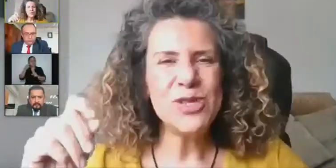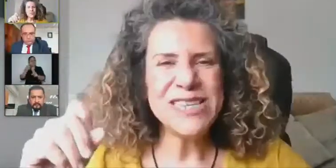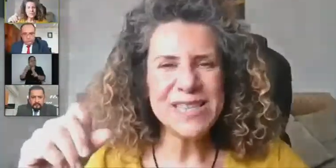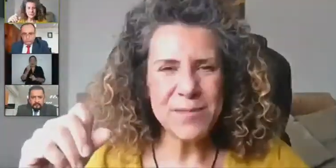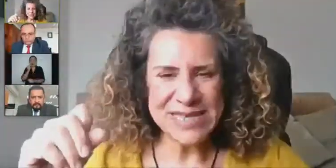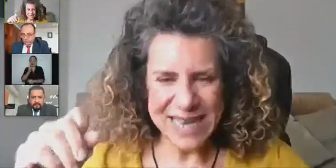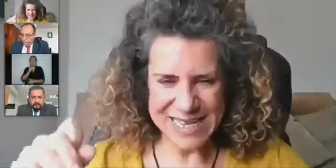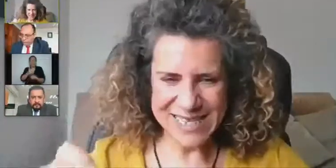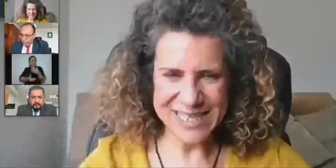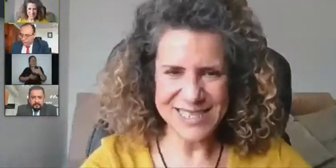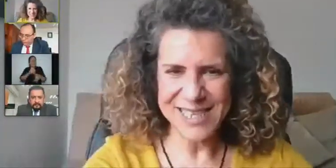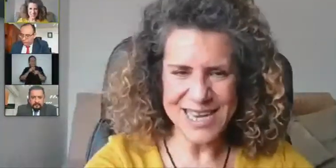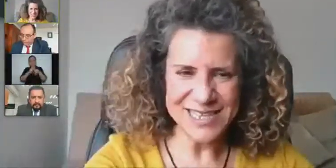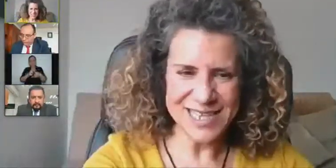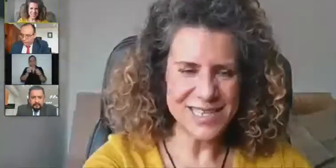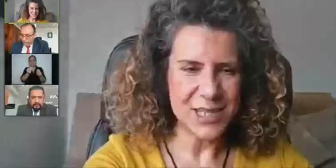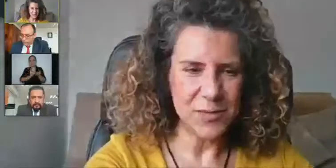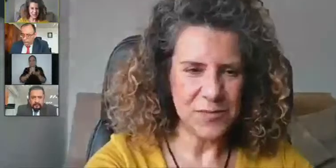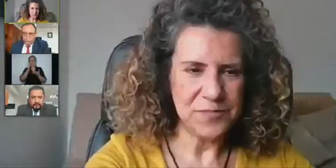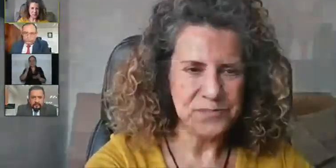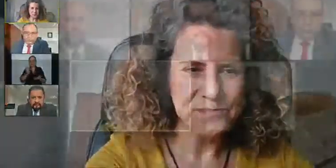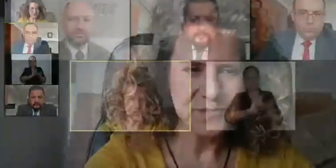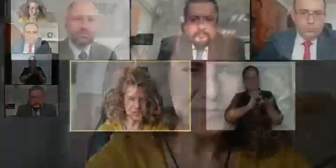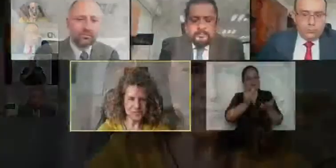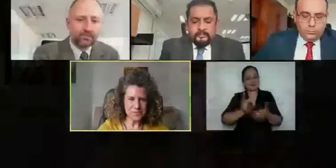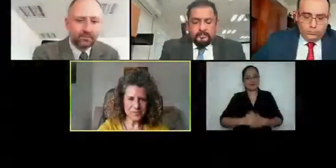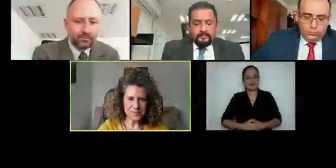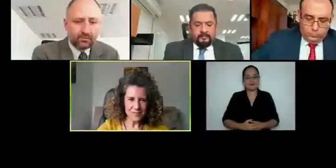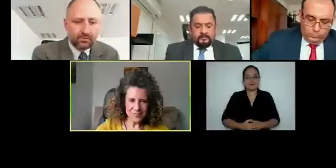adelante. Muchísimas gracias. Gracias.